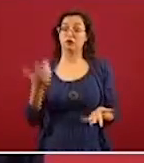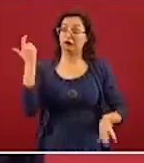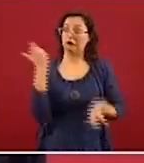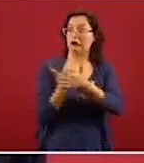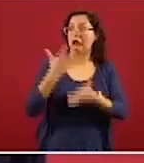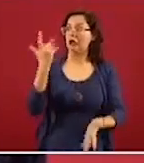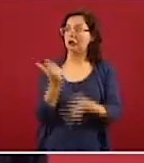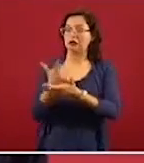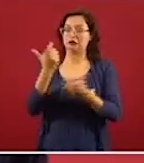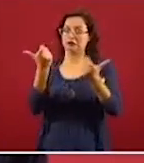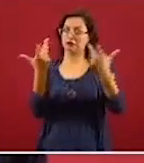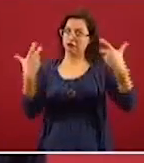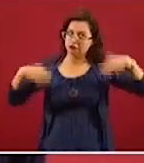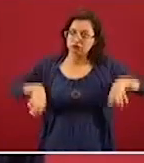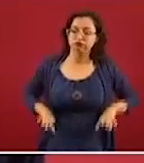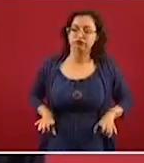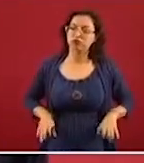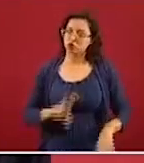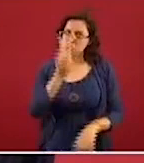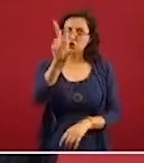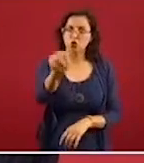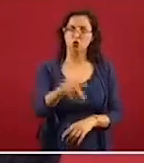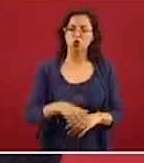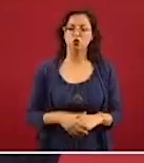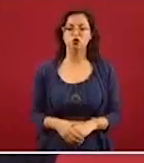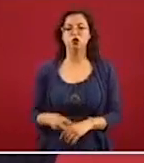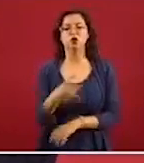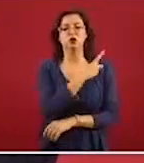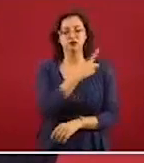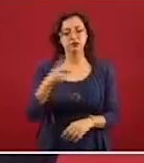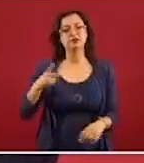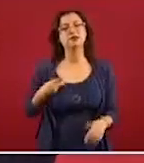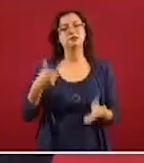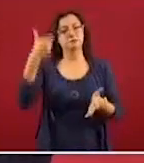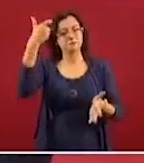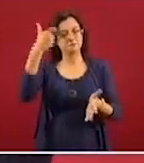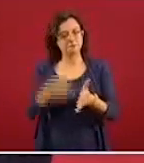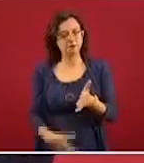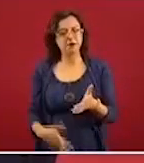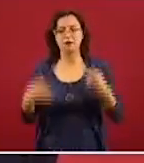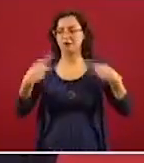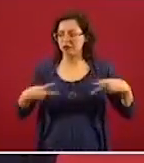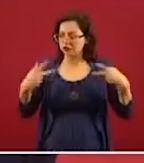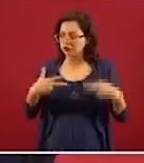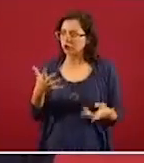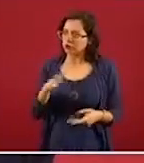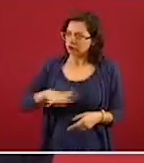la utilidad que debe de llegarle a la gente.